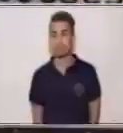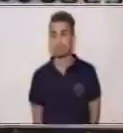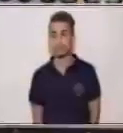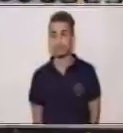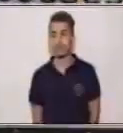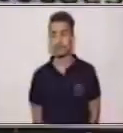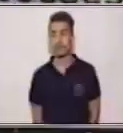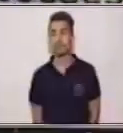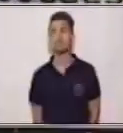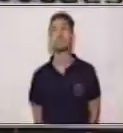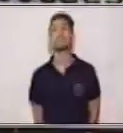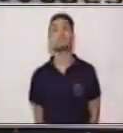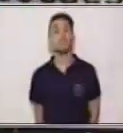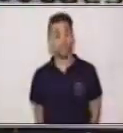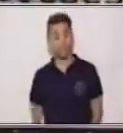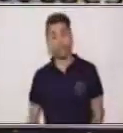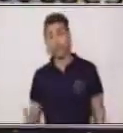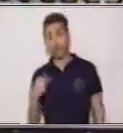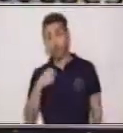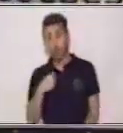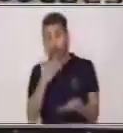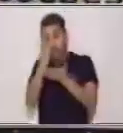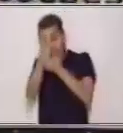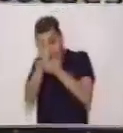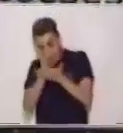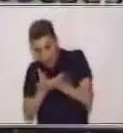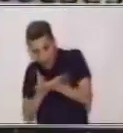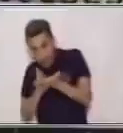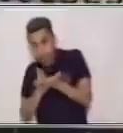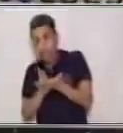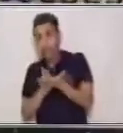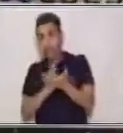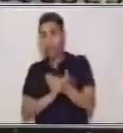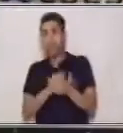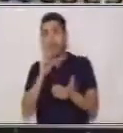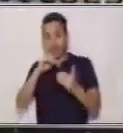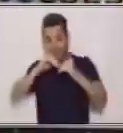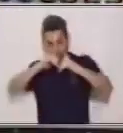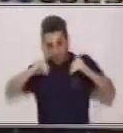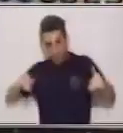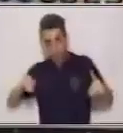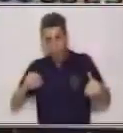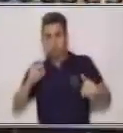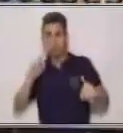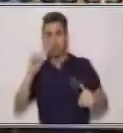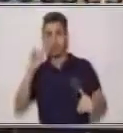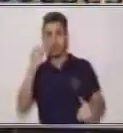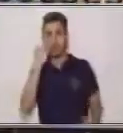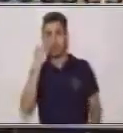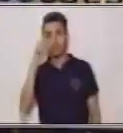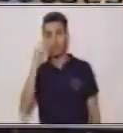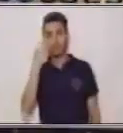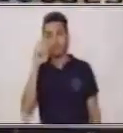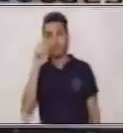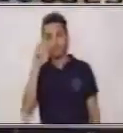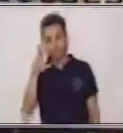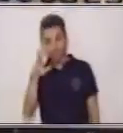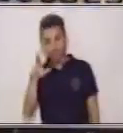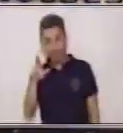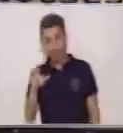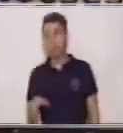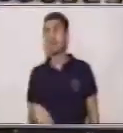una fracción por dos partes exactamente iguales, esas partes se